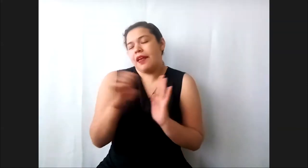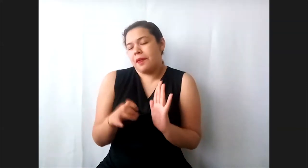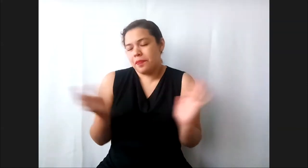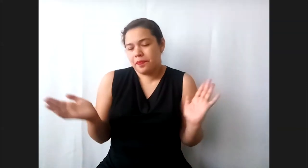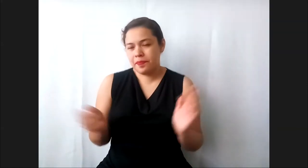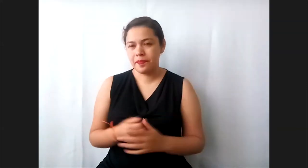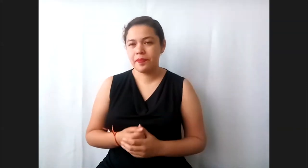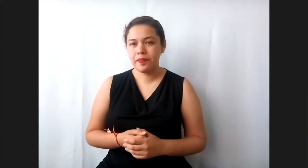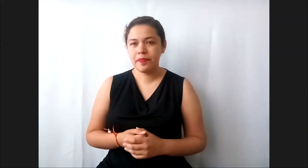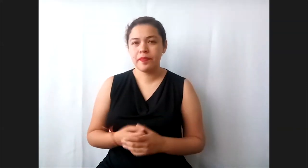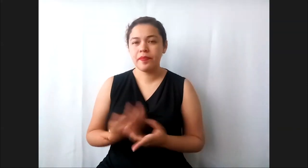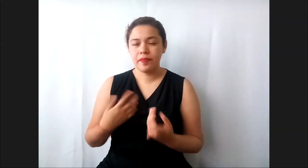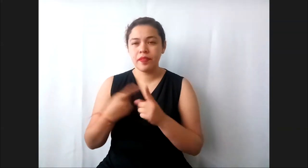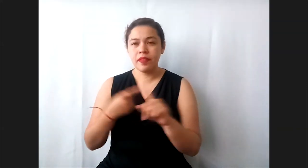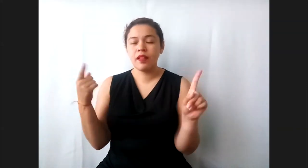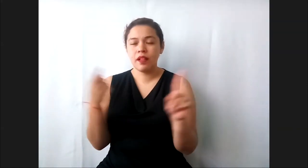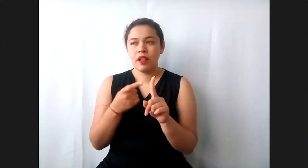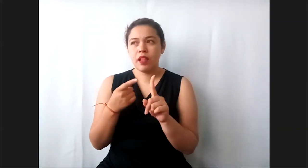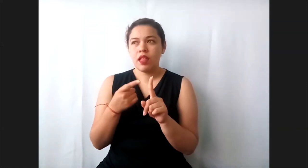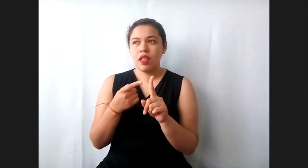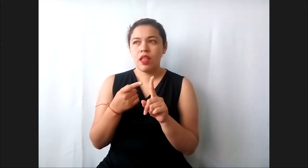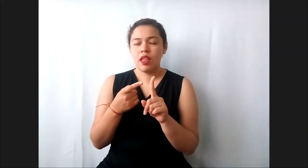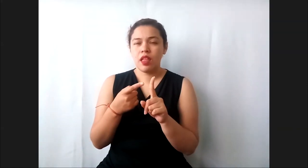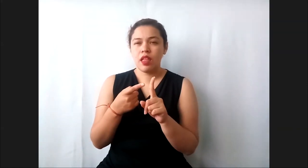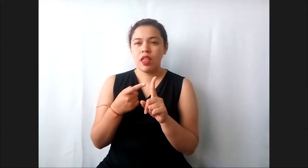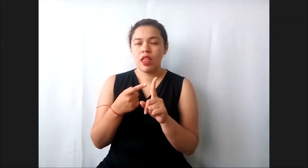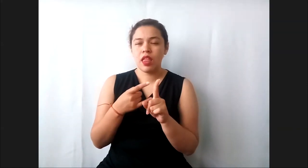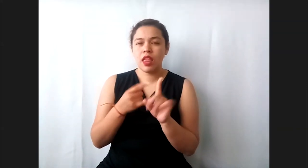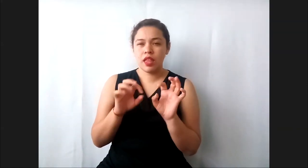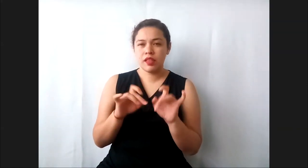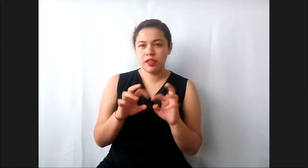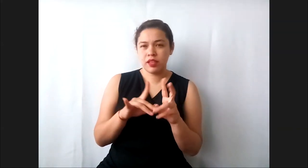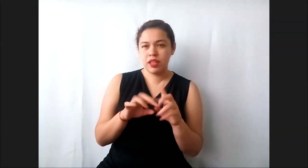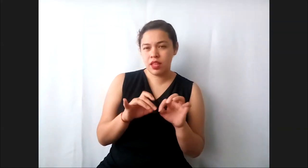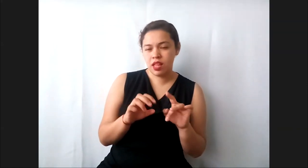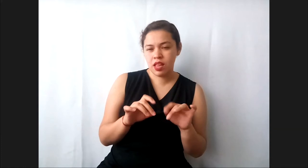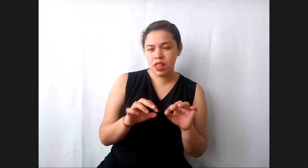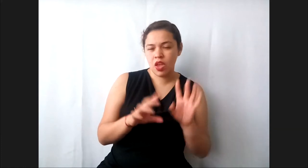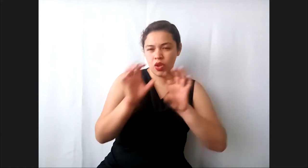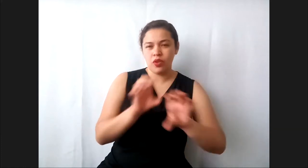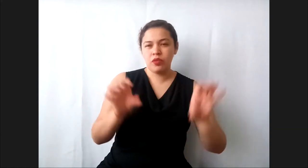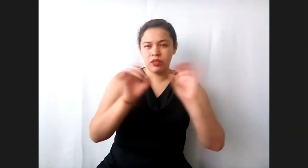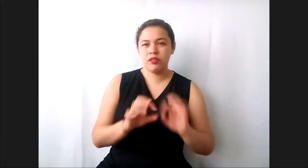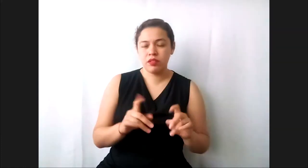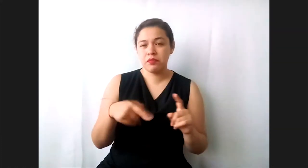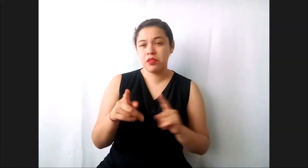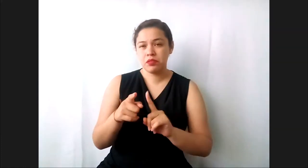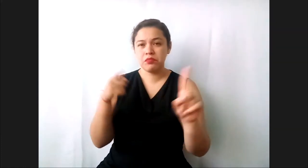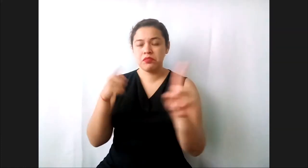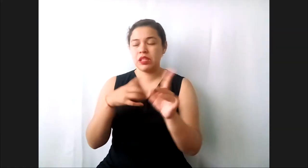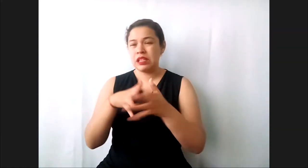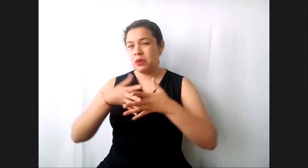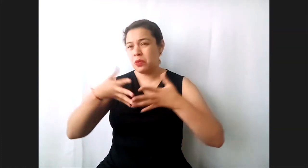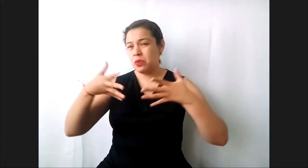se dedican a la informática, servicios de software y demás, pero tienen un objeto social amplísimo que